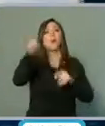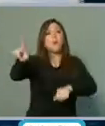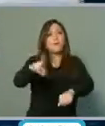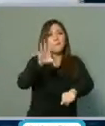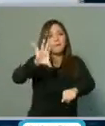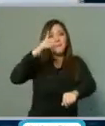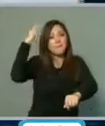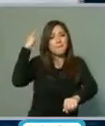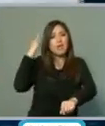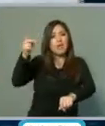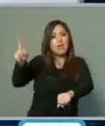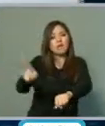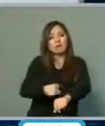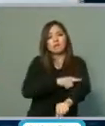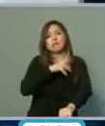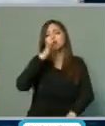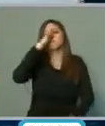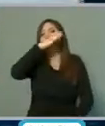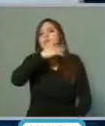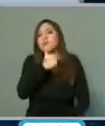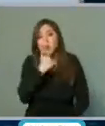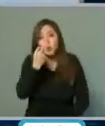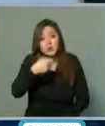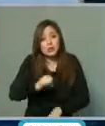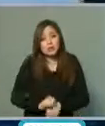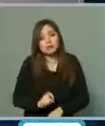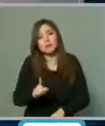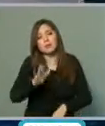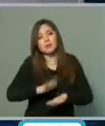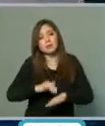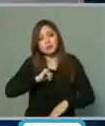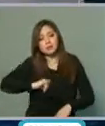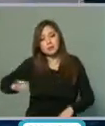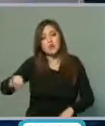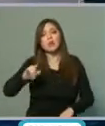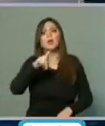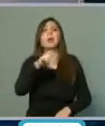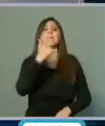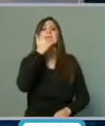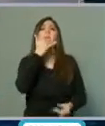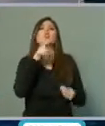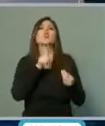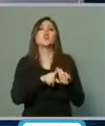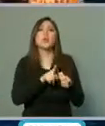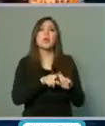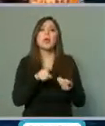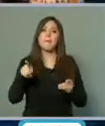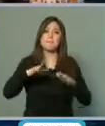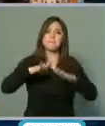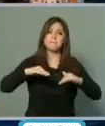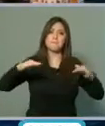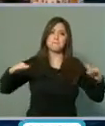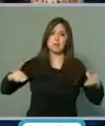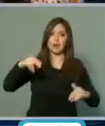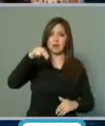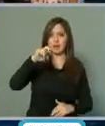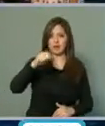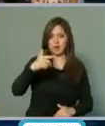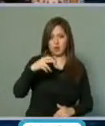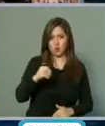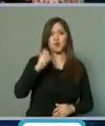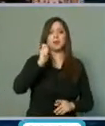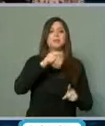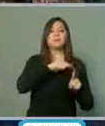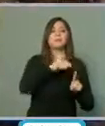Kremlin. ejemplo, Sochi geográficamente, ¿dónde está? Porque, bueno, ubicamos en el Rusia Mar Negro. ¿Hacia dónde? Ese es el de Moscú hacia el